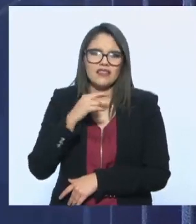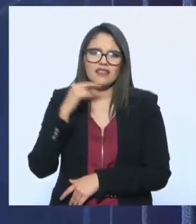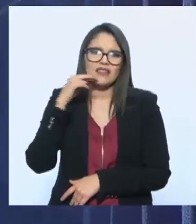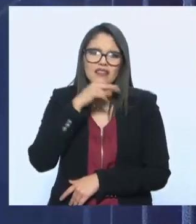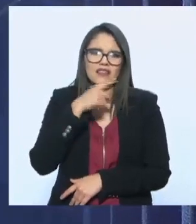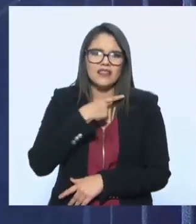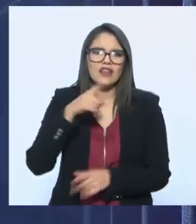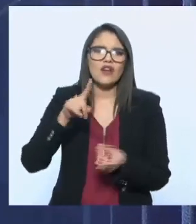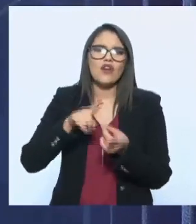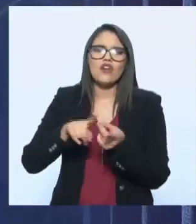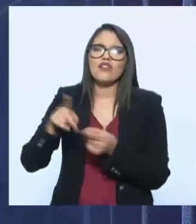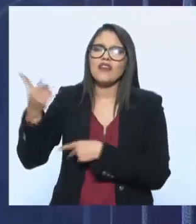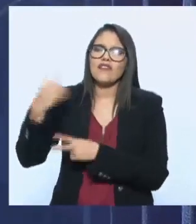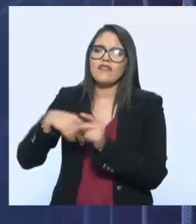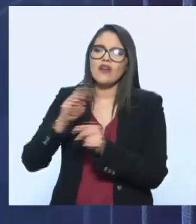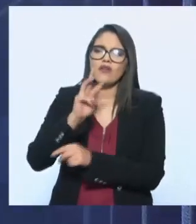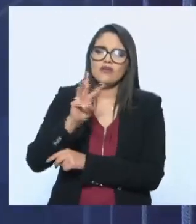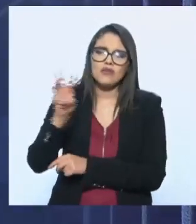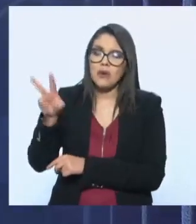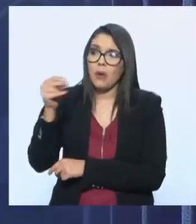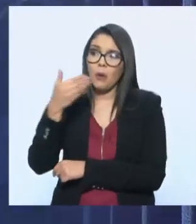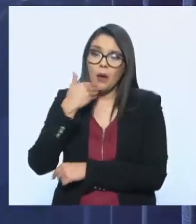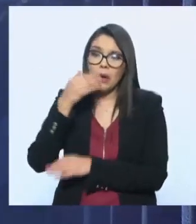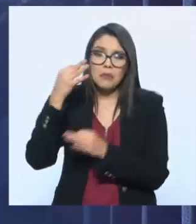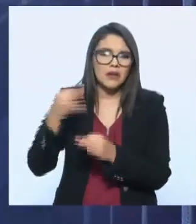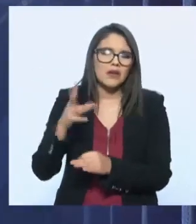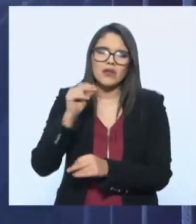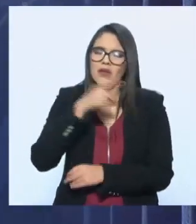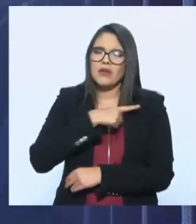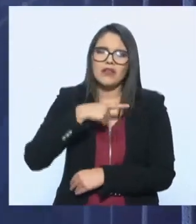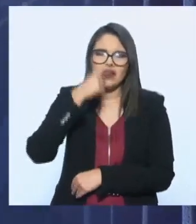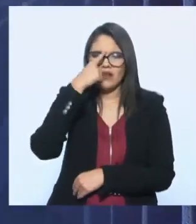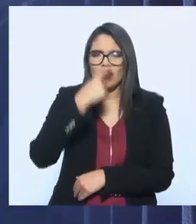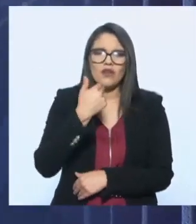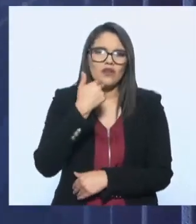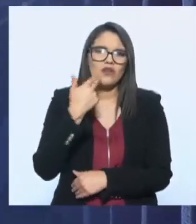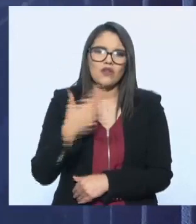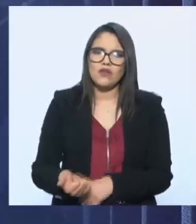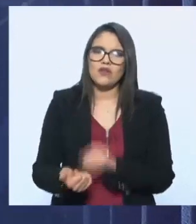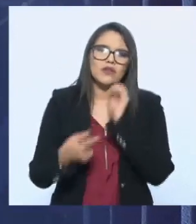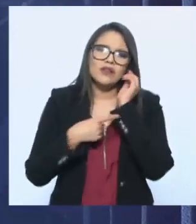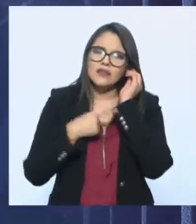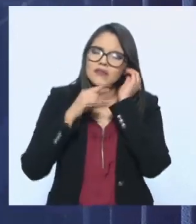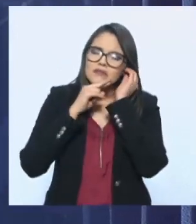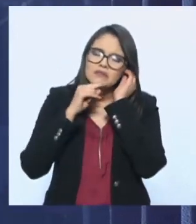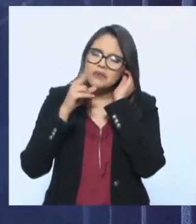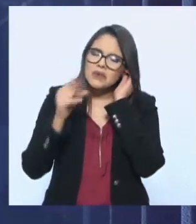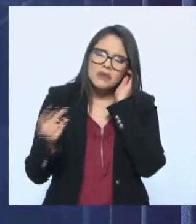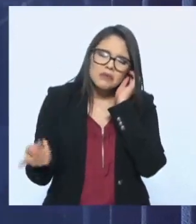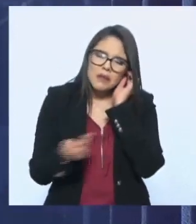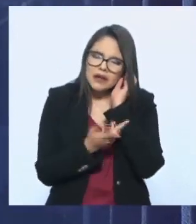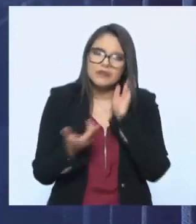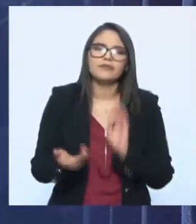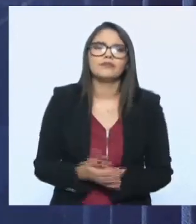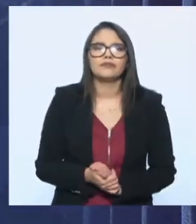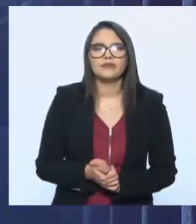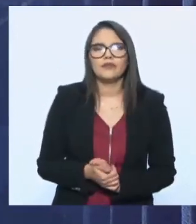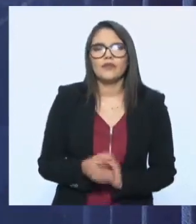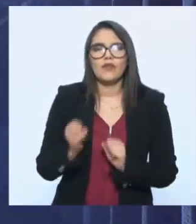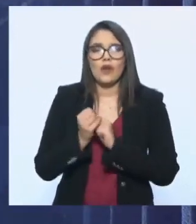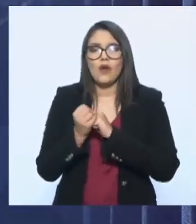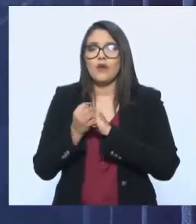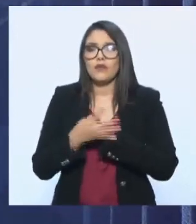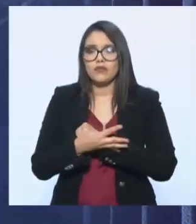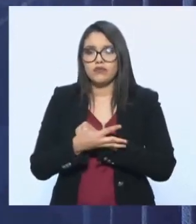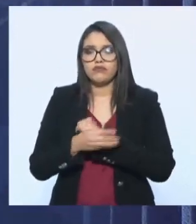vea la fuente de información. Si no es oficial, no crea nada. De nada nos sirve estar preocupados por algo que ni siquiera realmente tenemos. El coronavirus